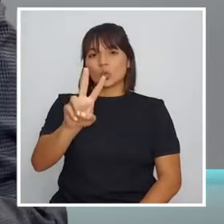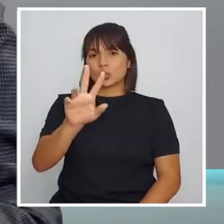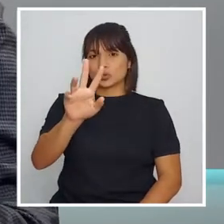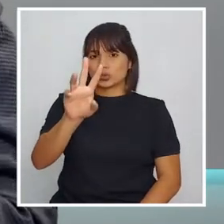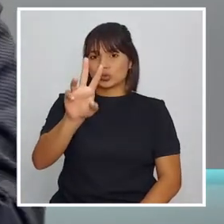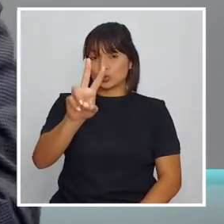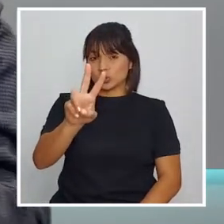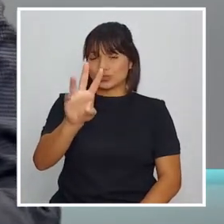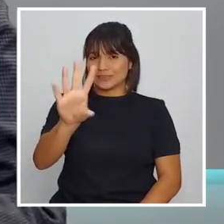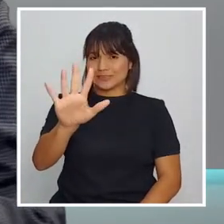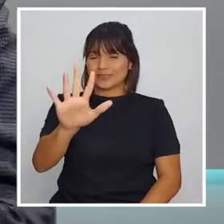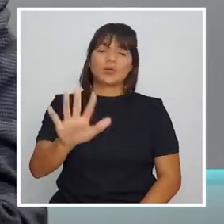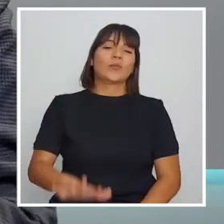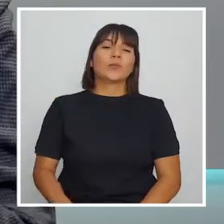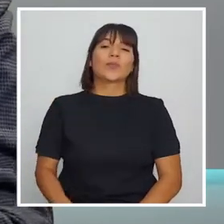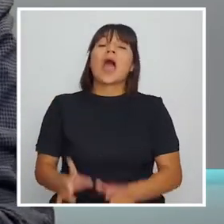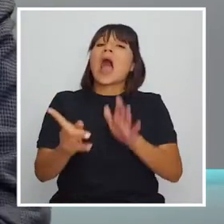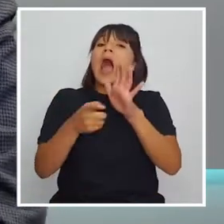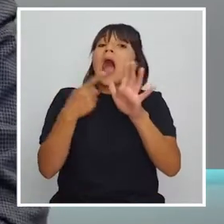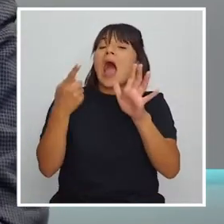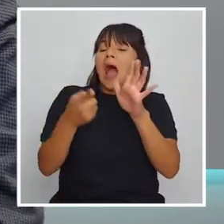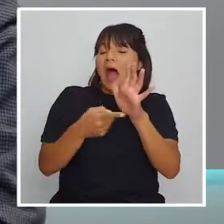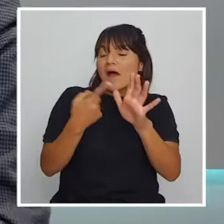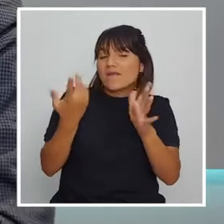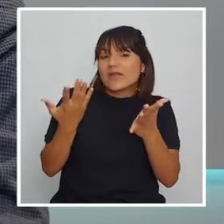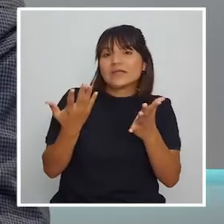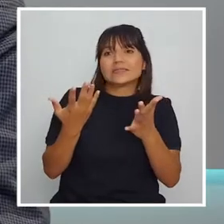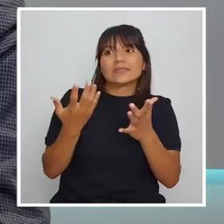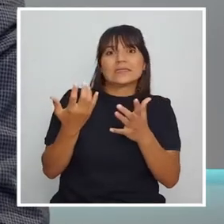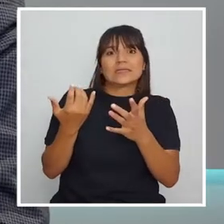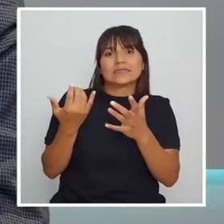A veces se nos satura un poquito la atención